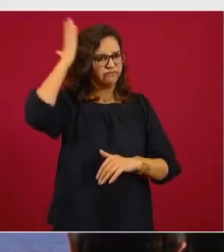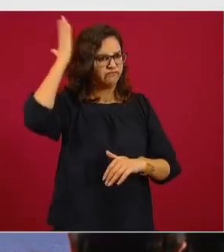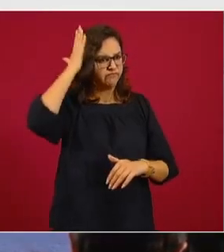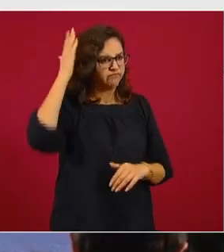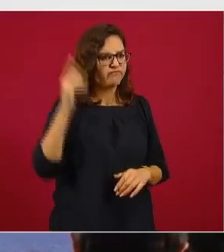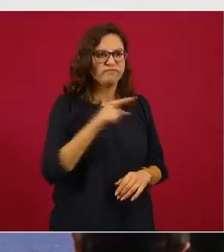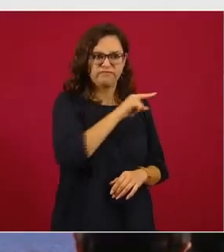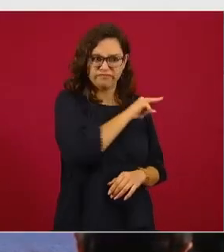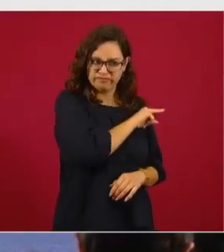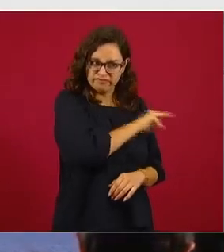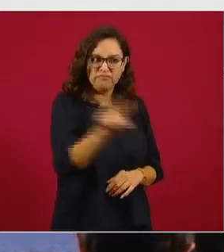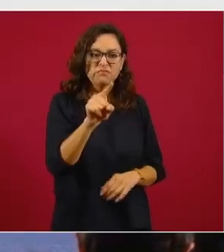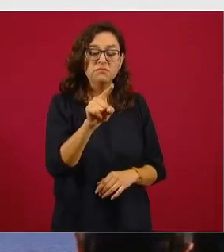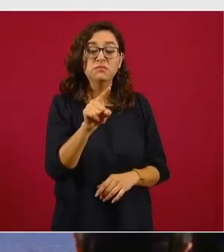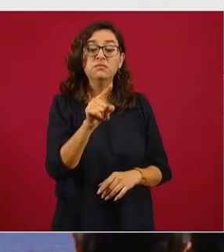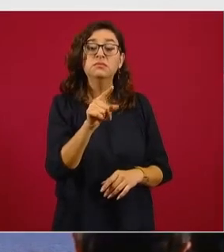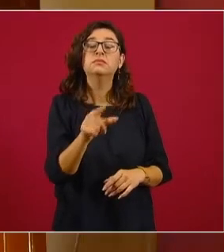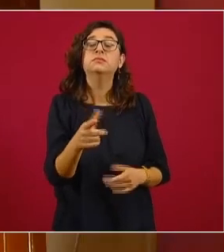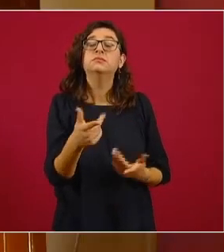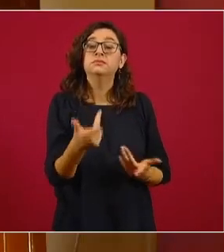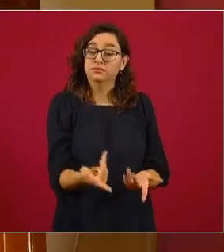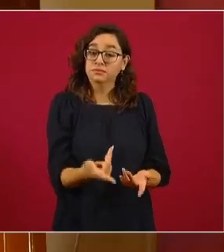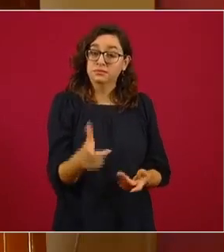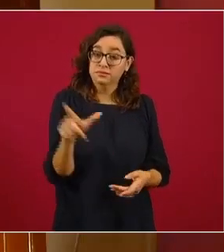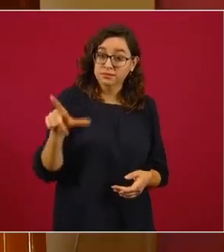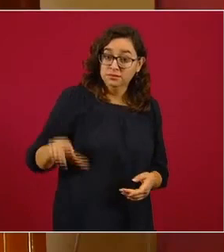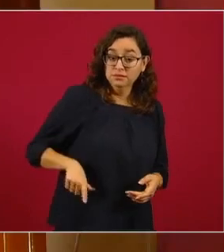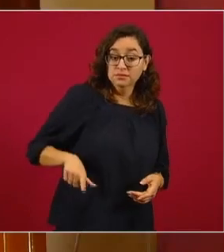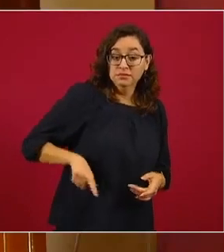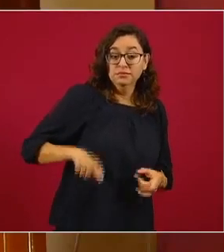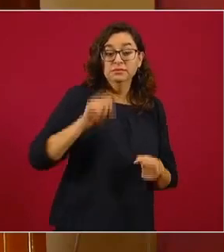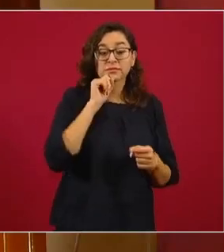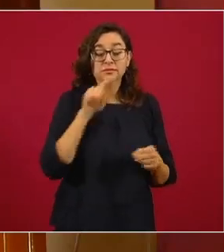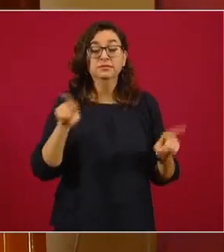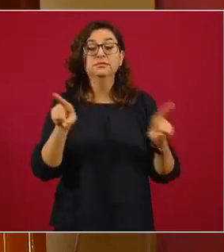tanto del sector público como del sector privado.